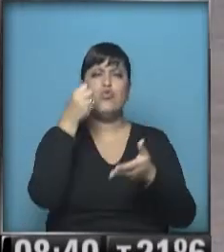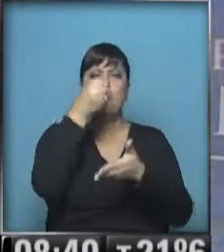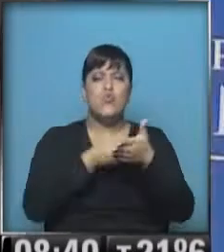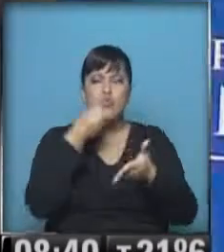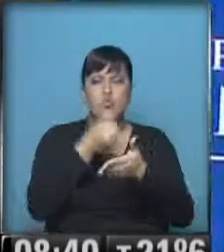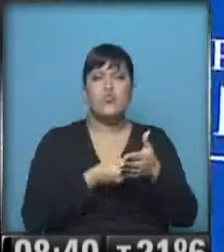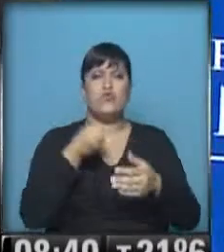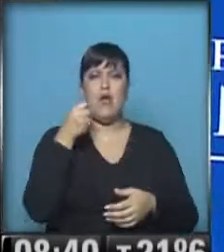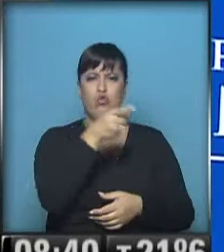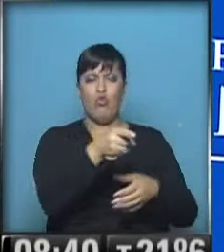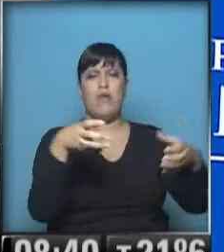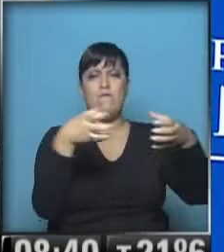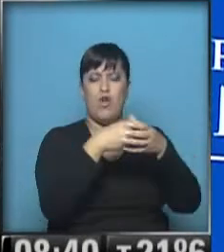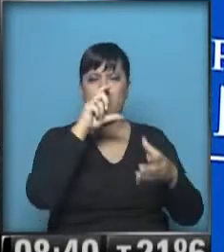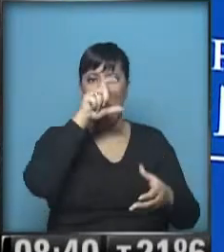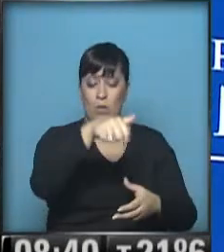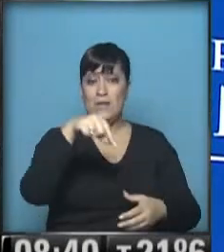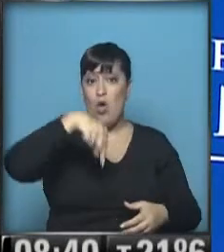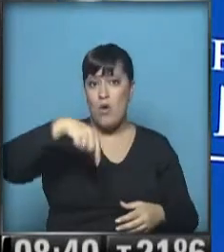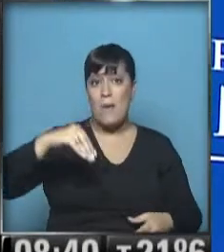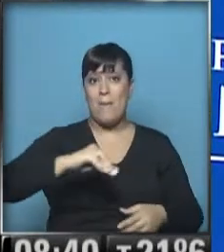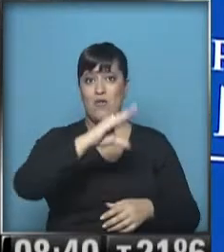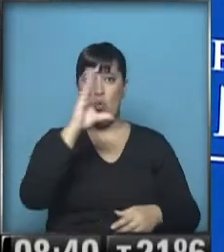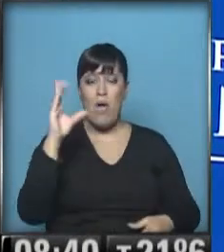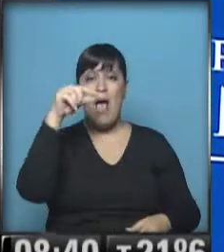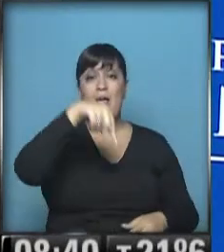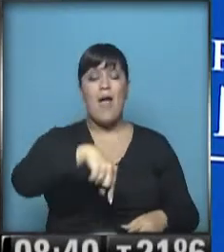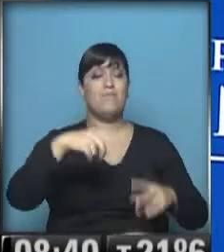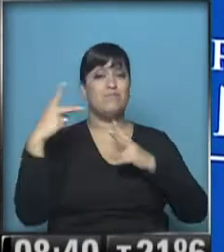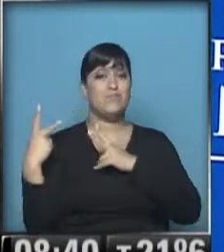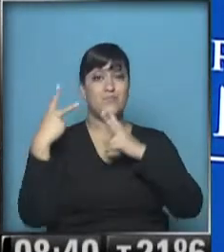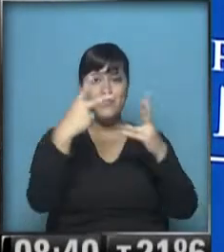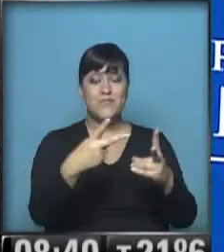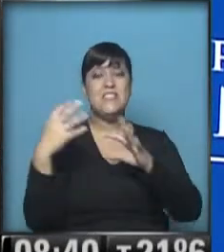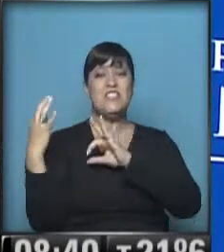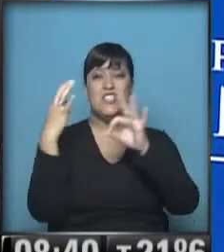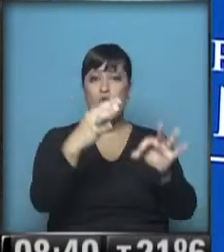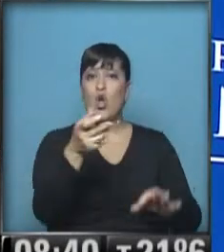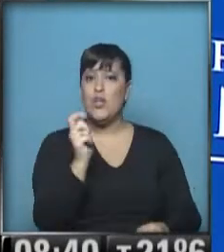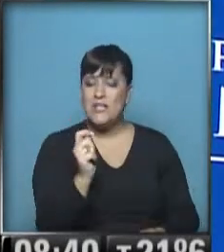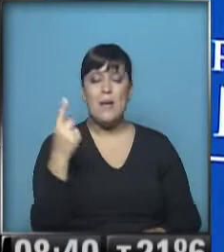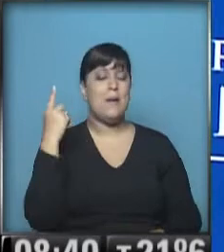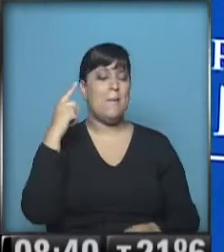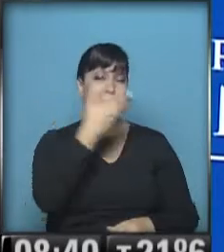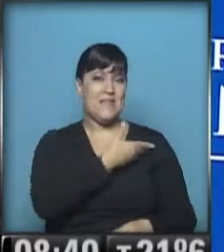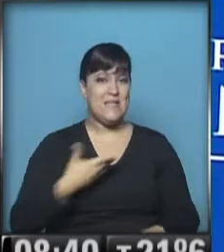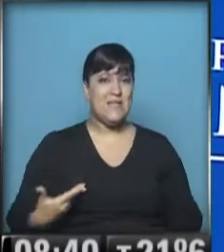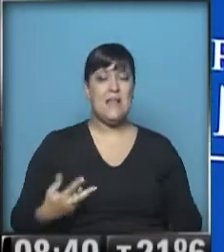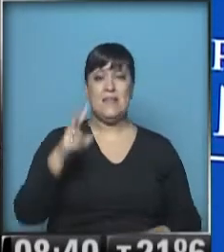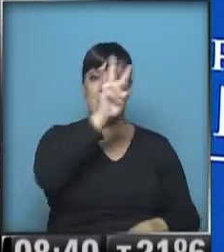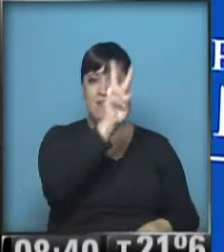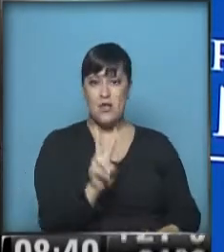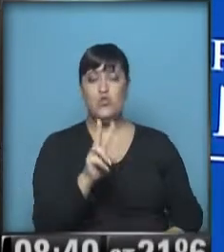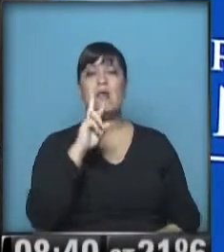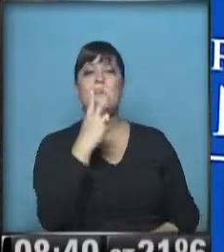contra los fondos buitres. Esta madrugada hizo su arribo a esta ciudad de Paraná el presidente venezolano Nicolás Maduro